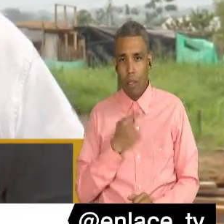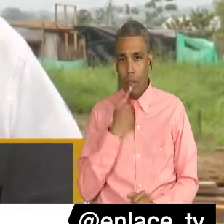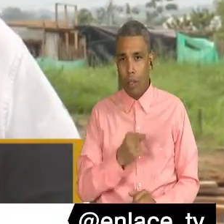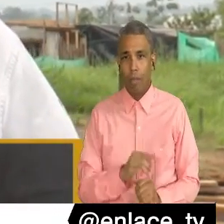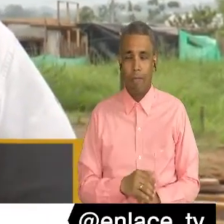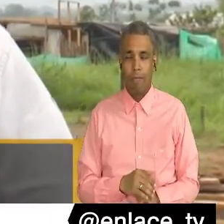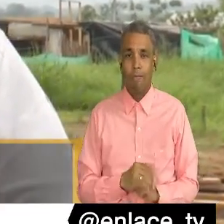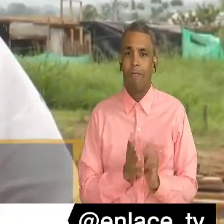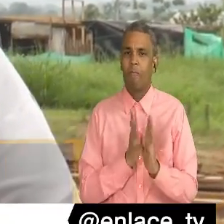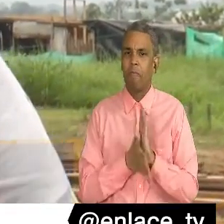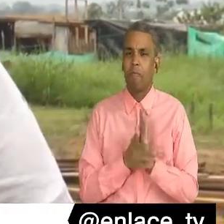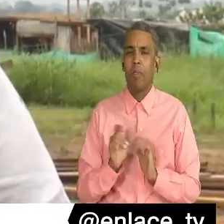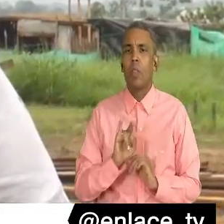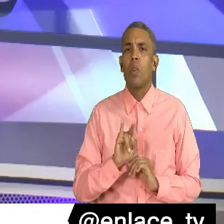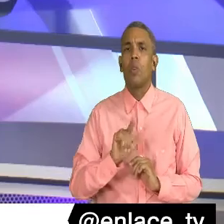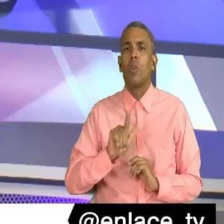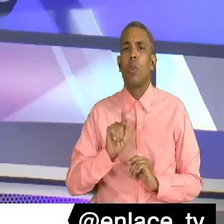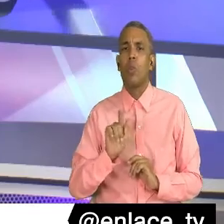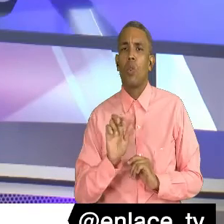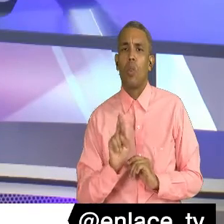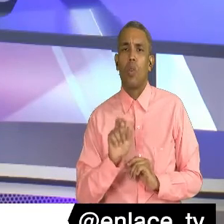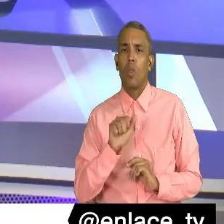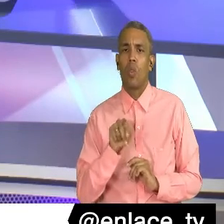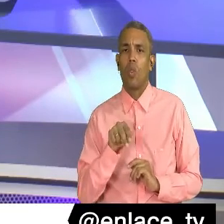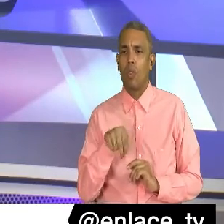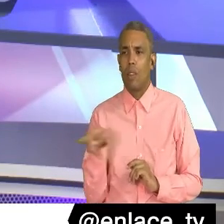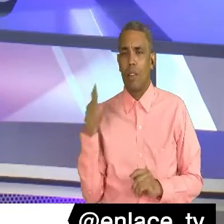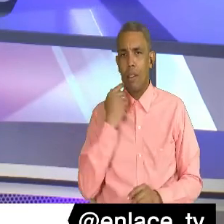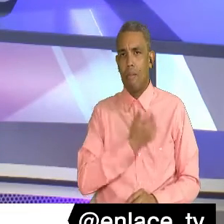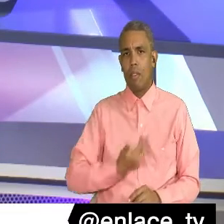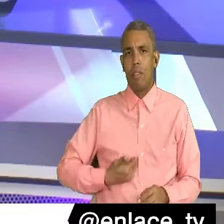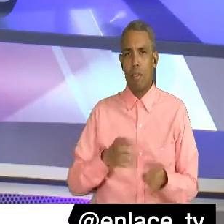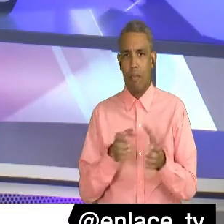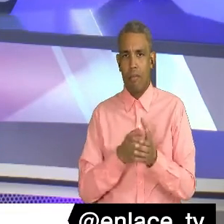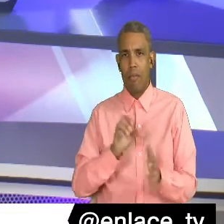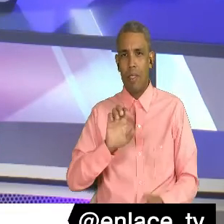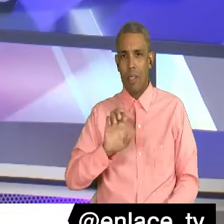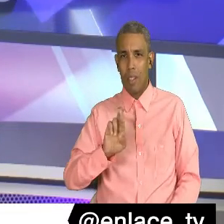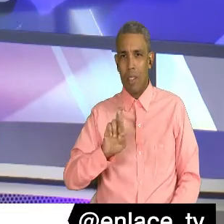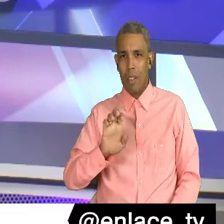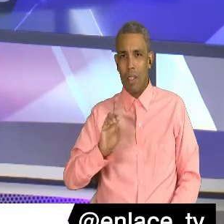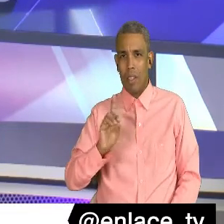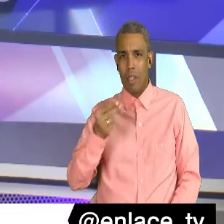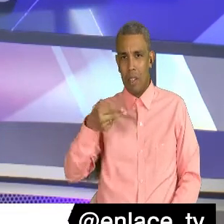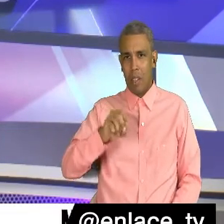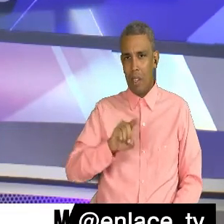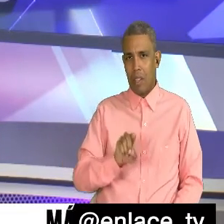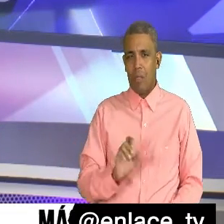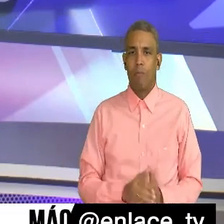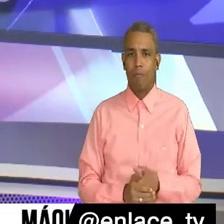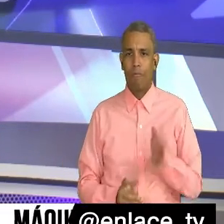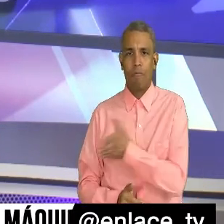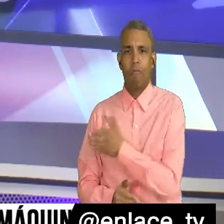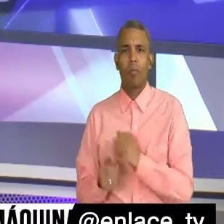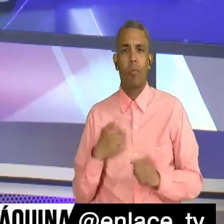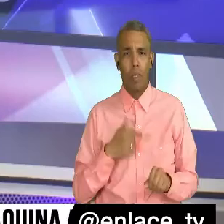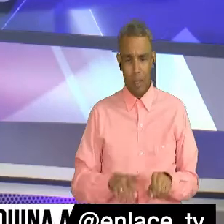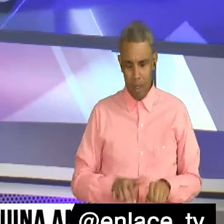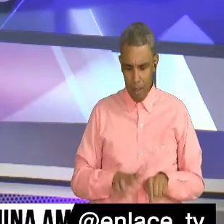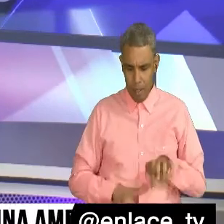más información en estudio. Muy buenas tardes. Gracias, Pedro. Buenas tardes para usted. Por su parte, la Secretaría de Gobierno, Mayerly Ulloa, que